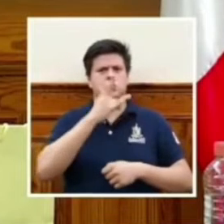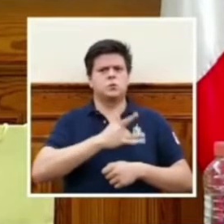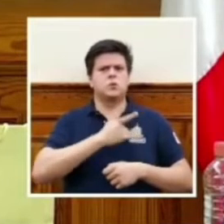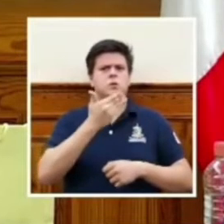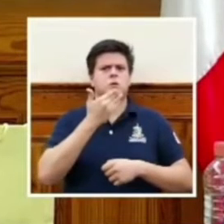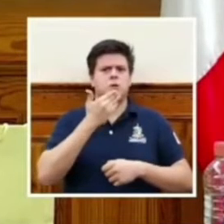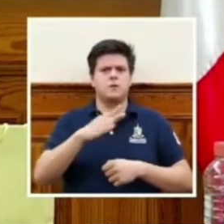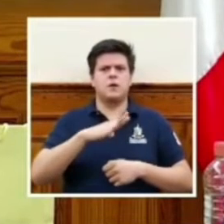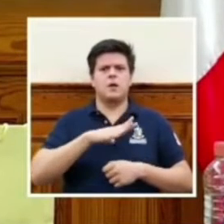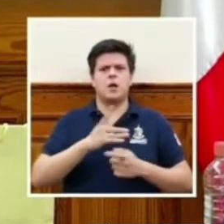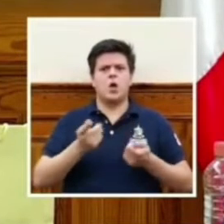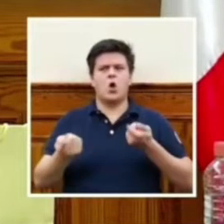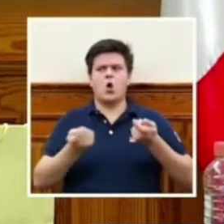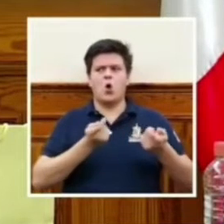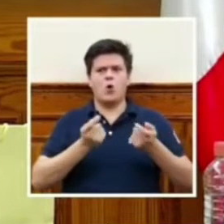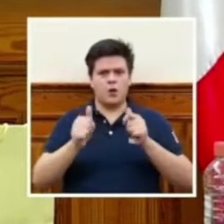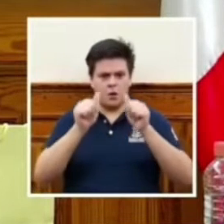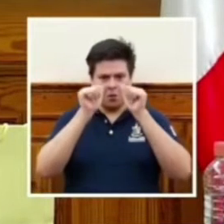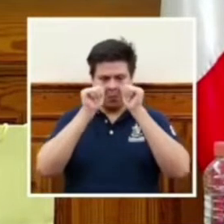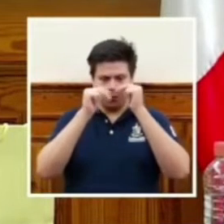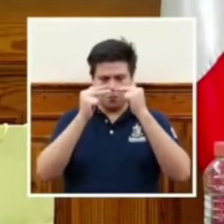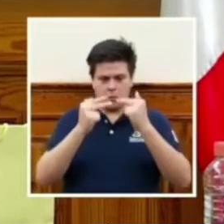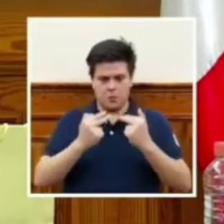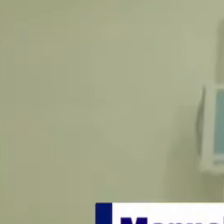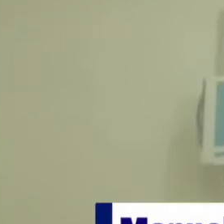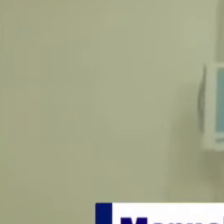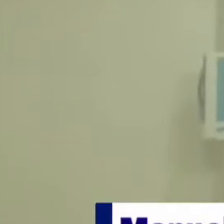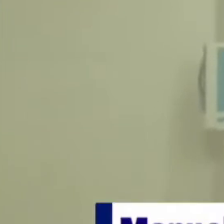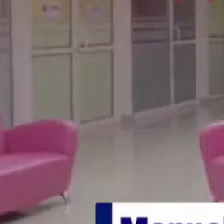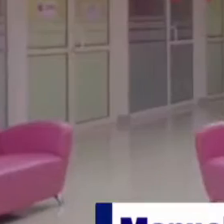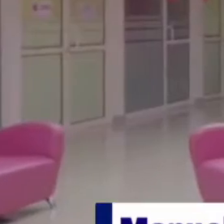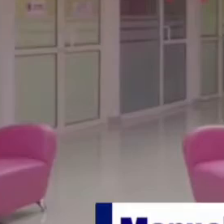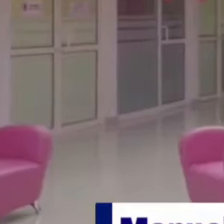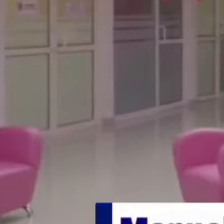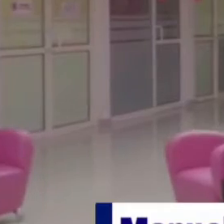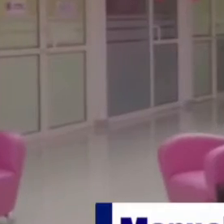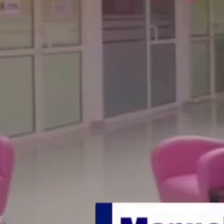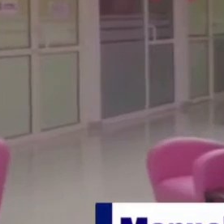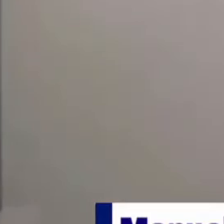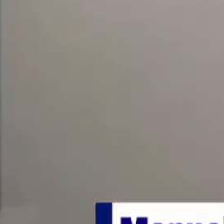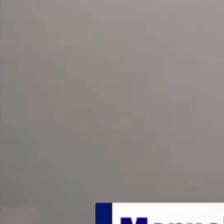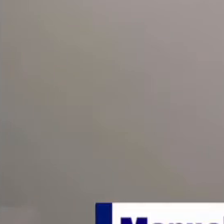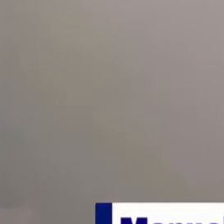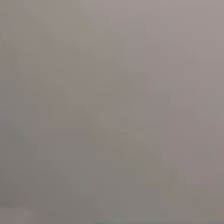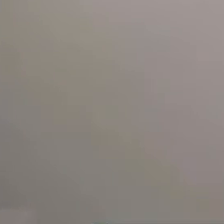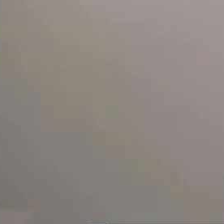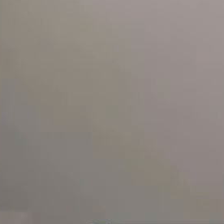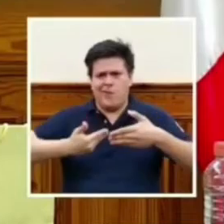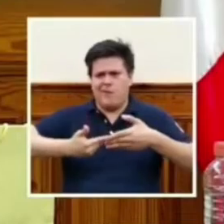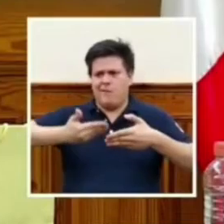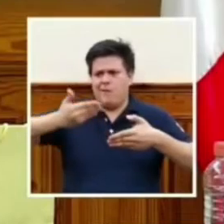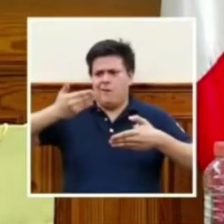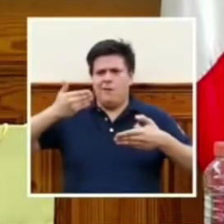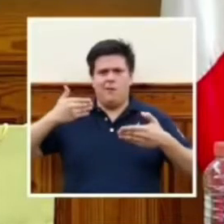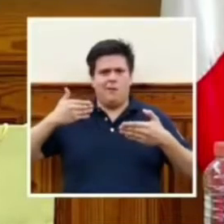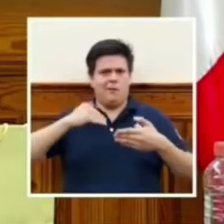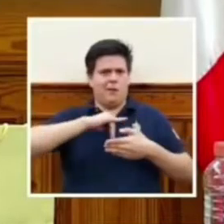un gobernador que me escuchó en todo momento. Dijo que durante el sexenio se hizo una inversión histórica.